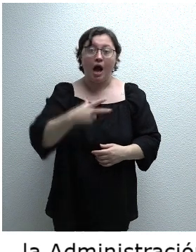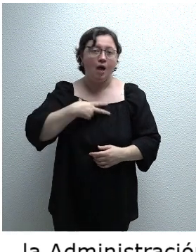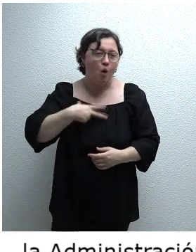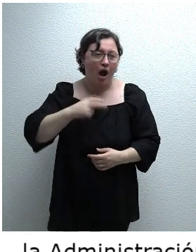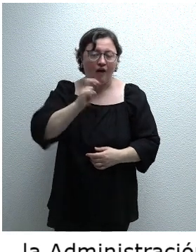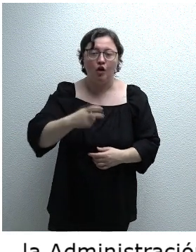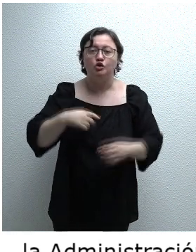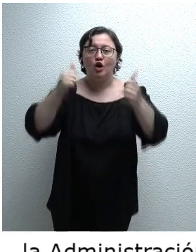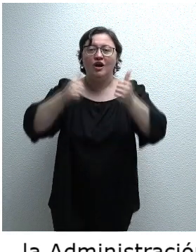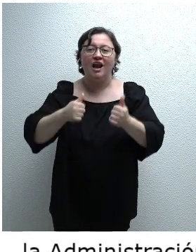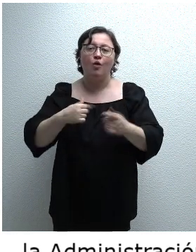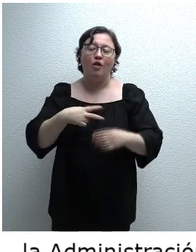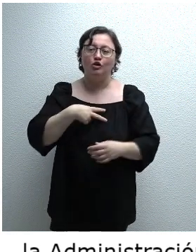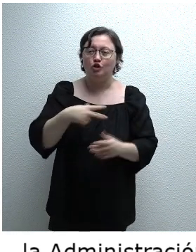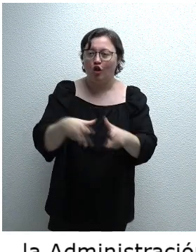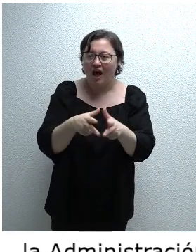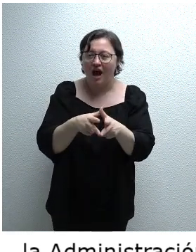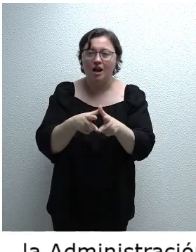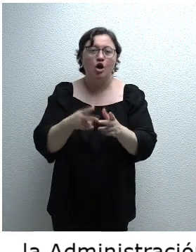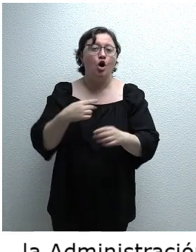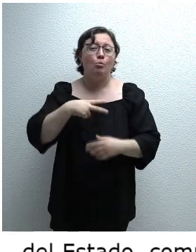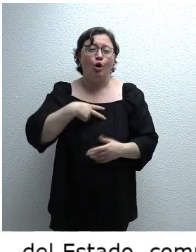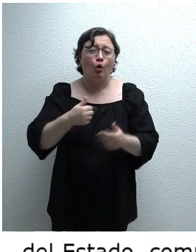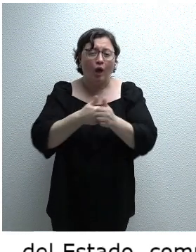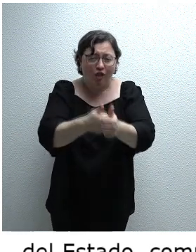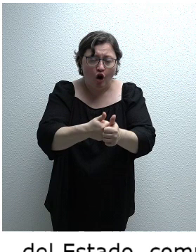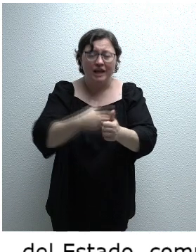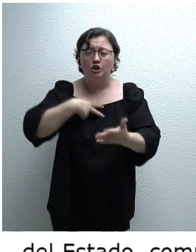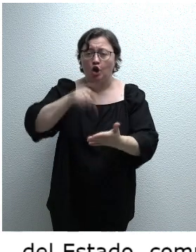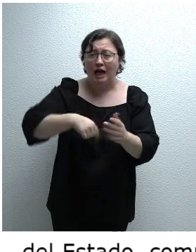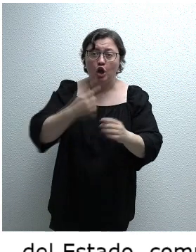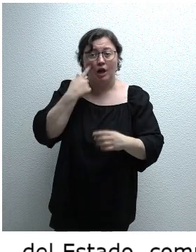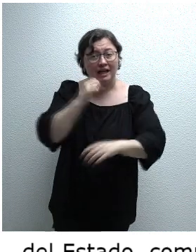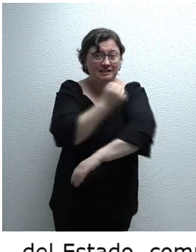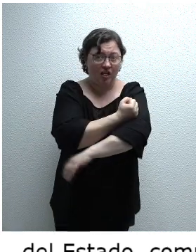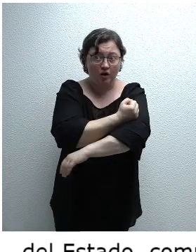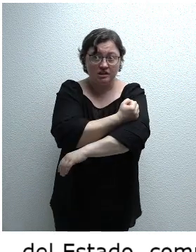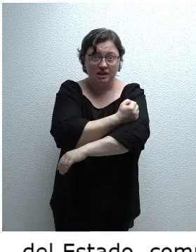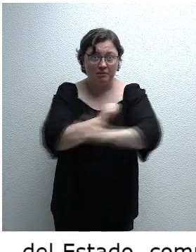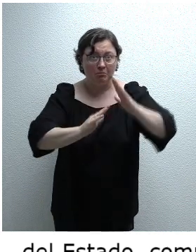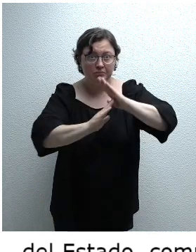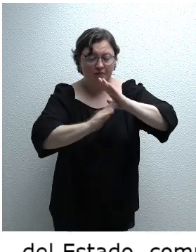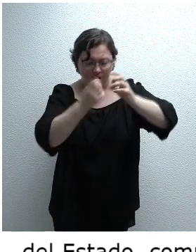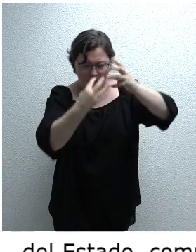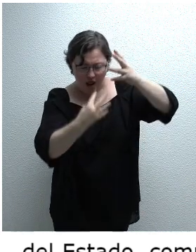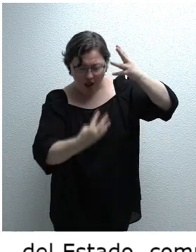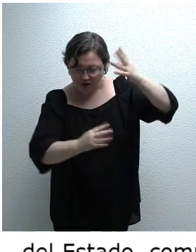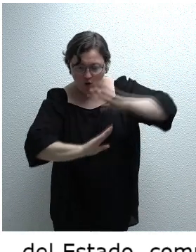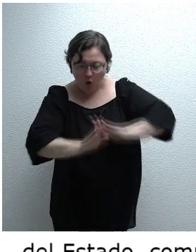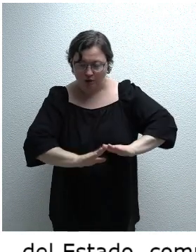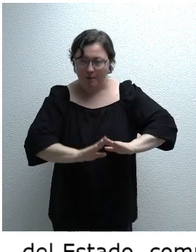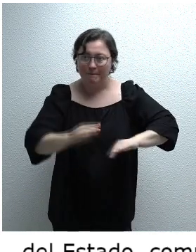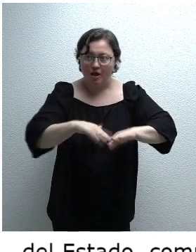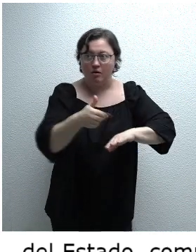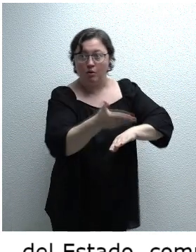abogados, graduados sociales, procuradores, están los notarios, los registradores, y se para ahí. Y claro, y todo un mundo que